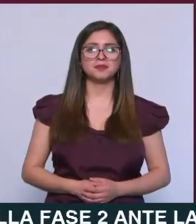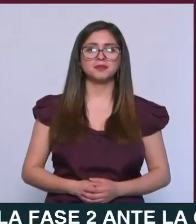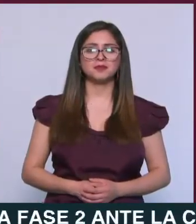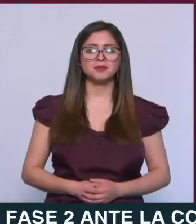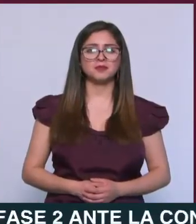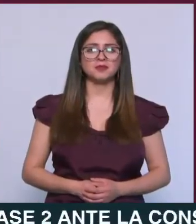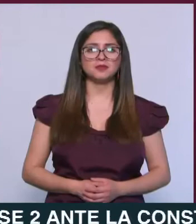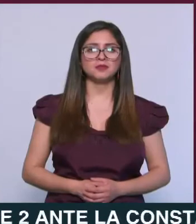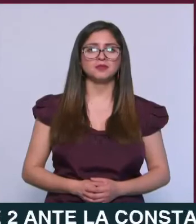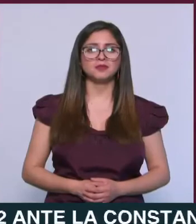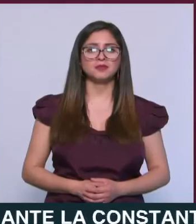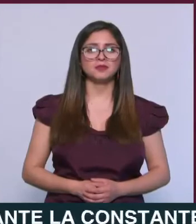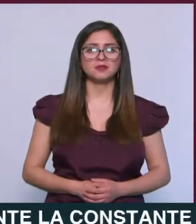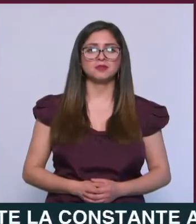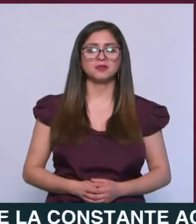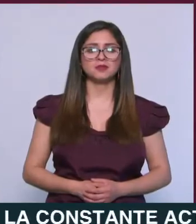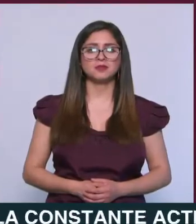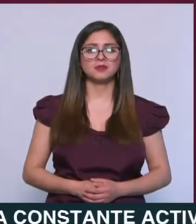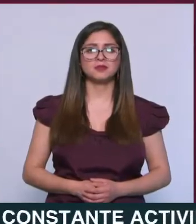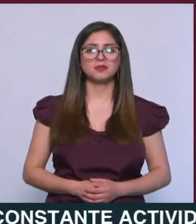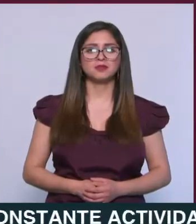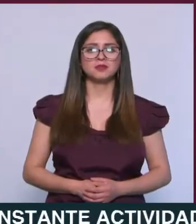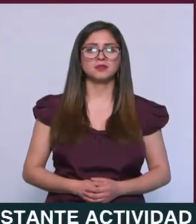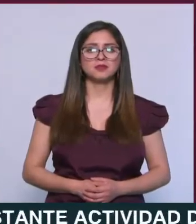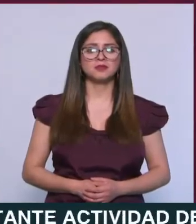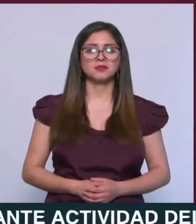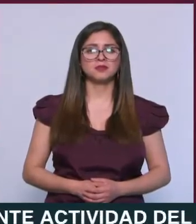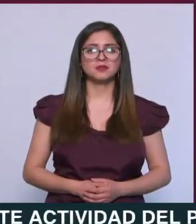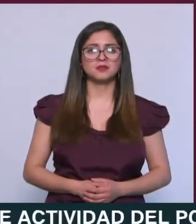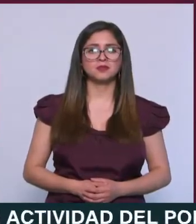contrataba y todavía